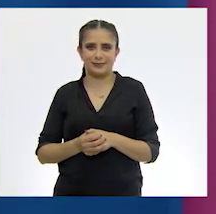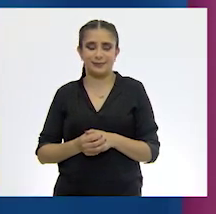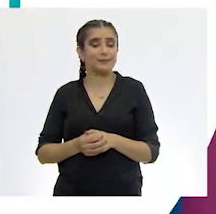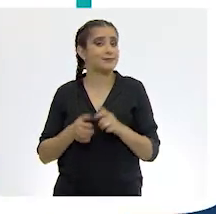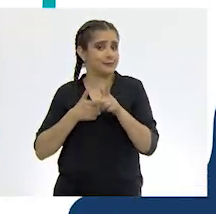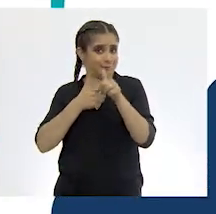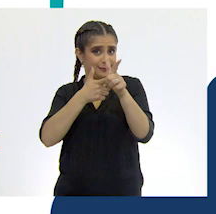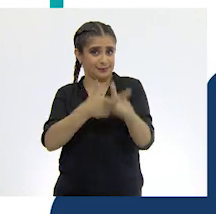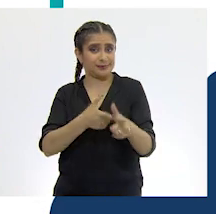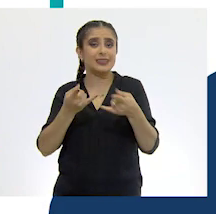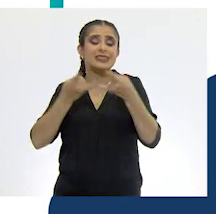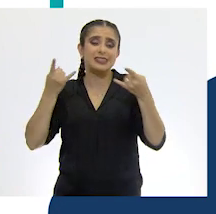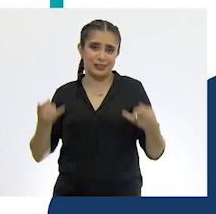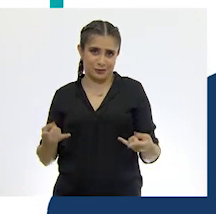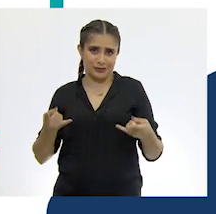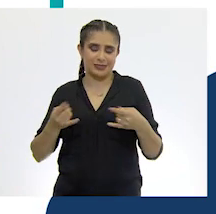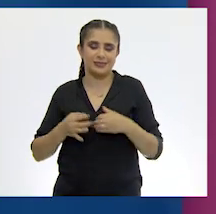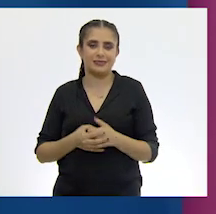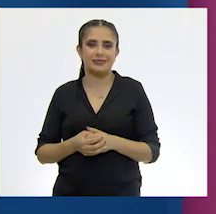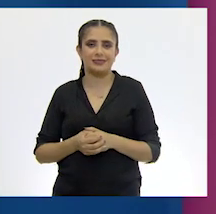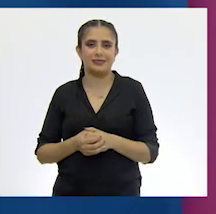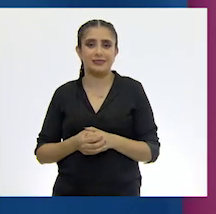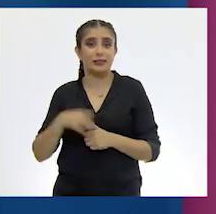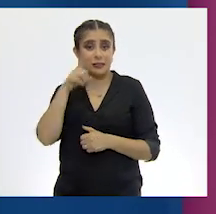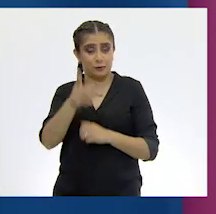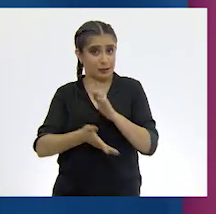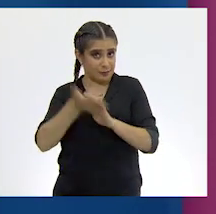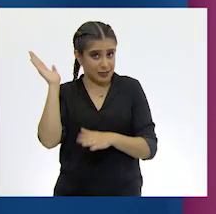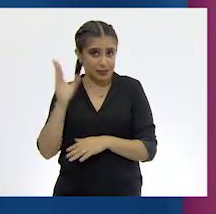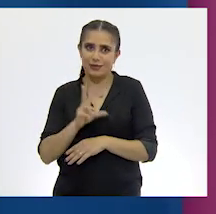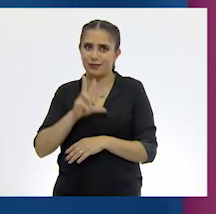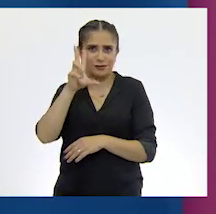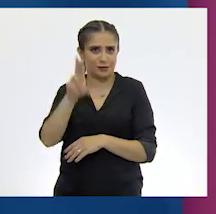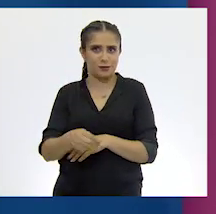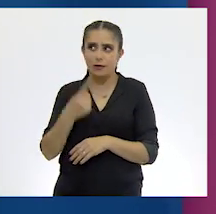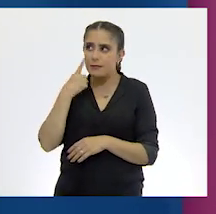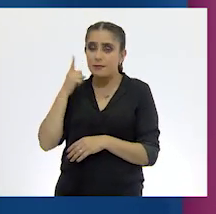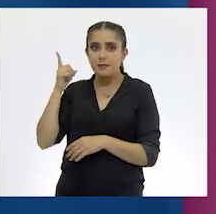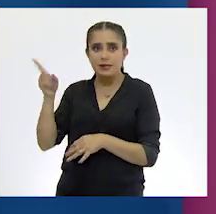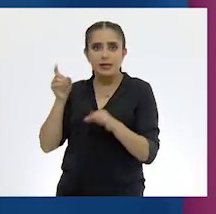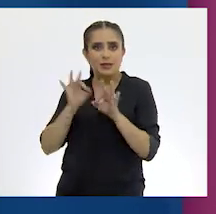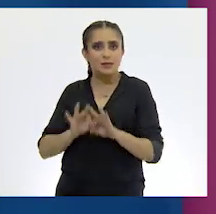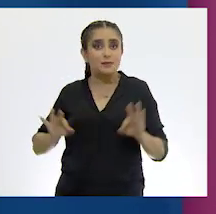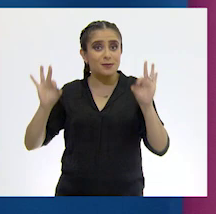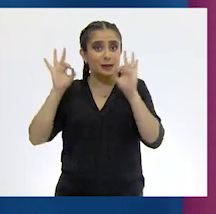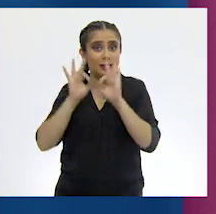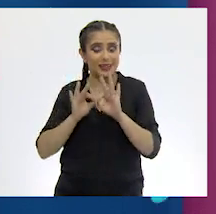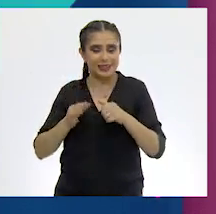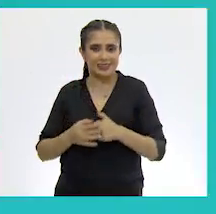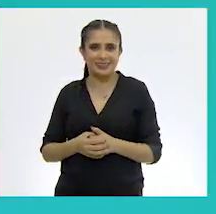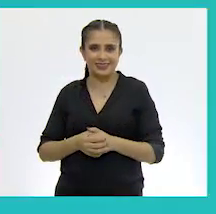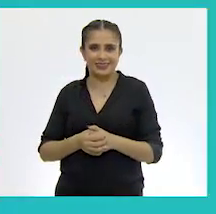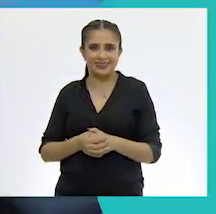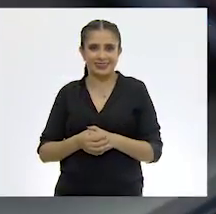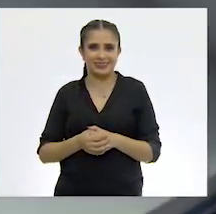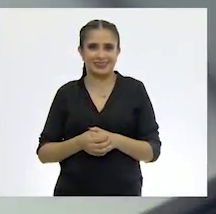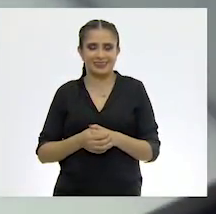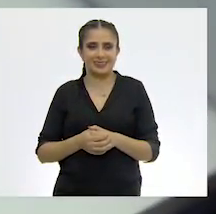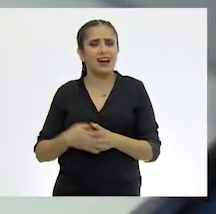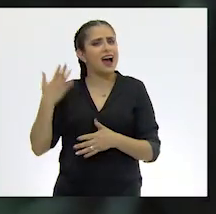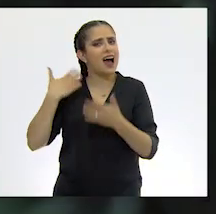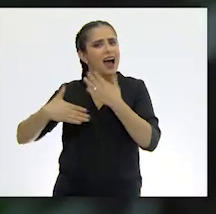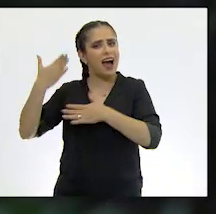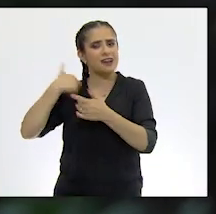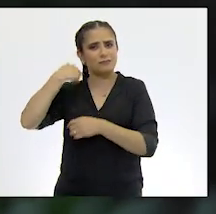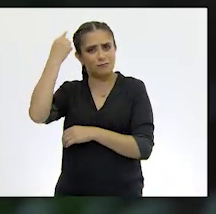A continuación, historia. No se muevan de su lugar, tenemos algo muy importante para ustedes. Acompáñenos. Cuando